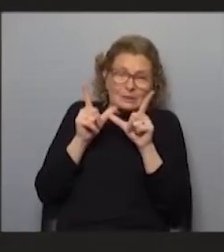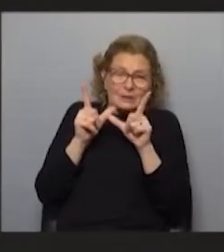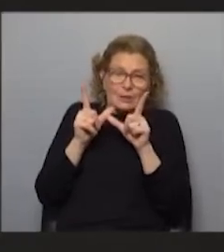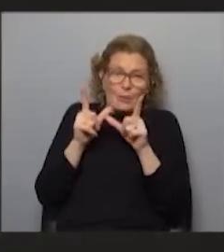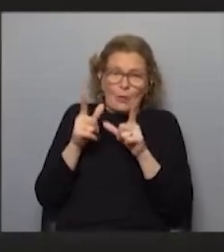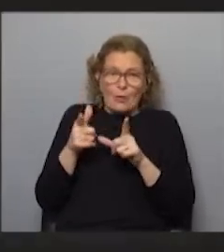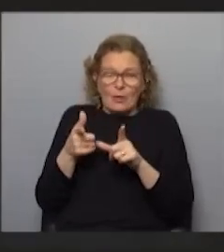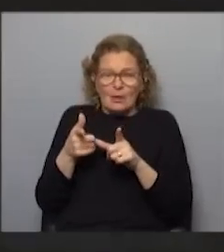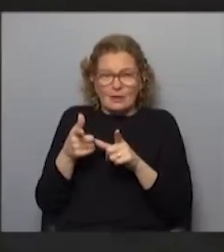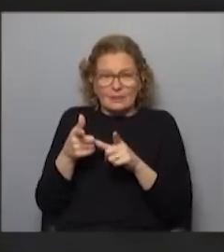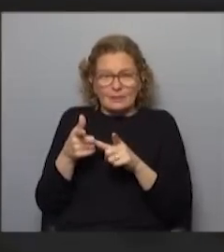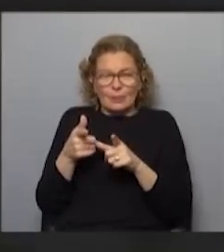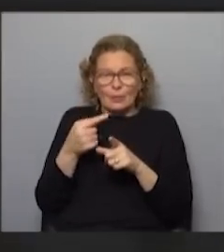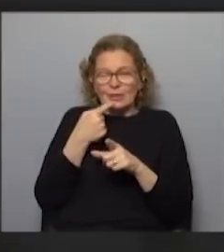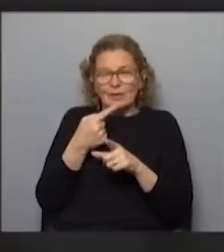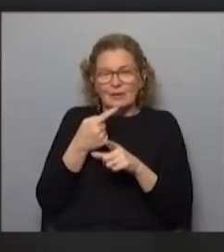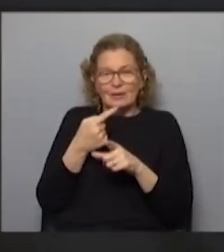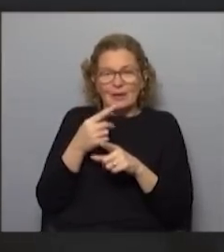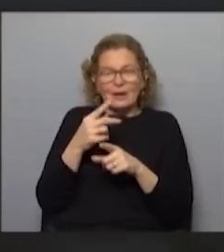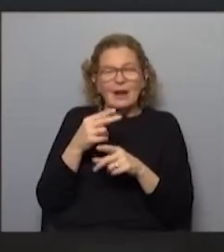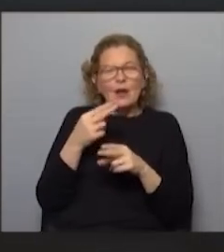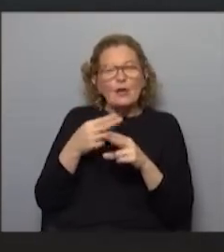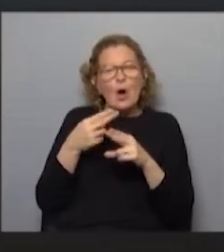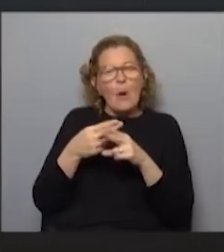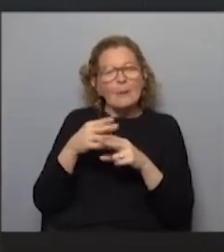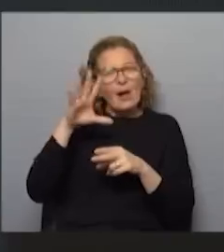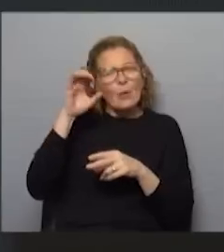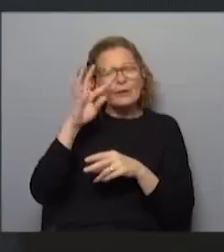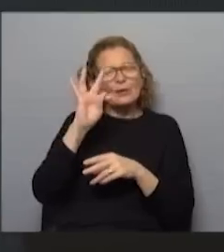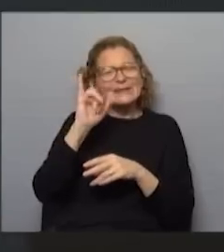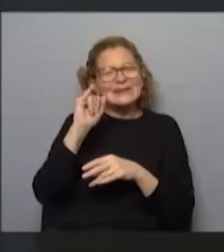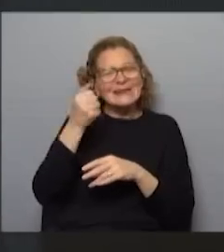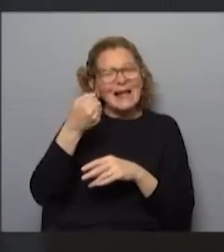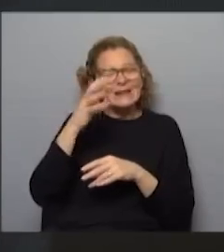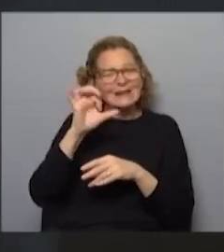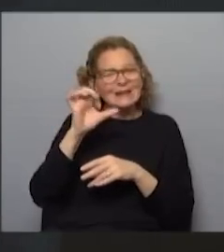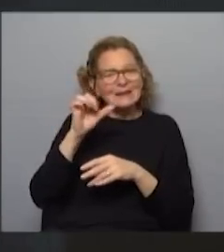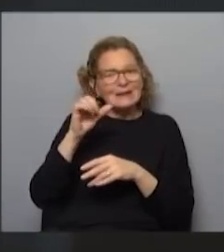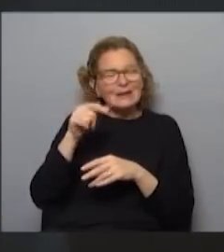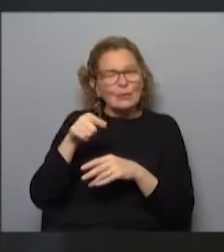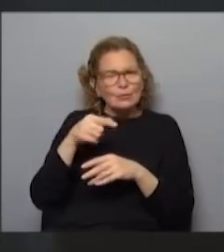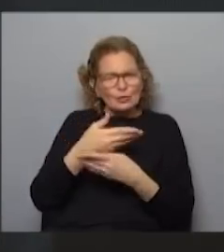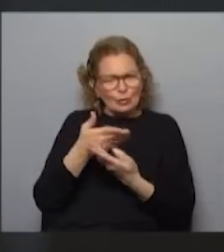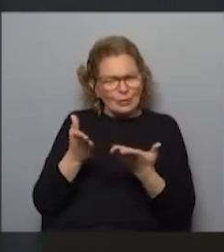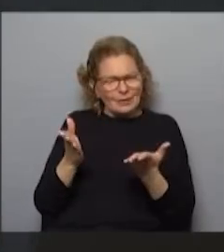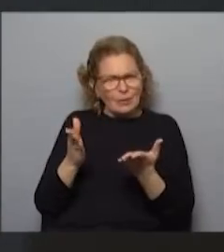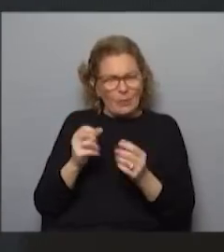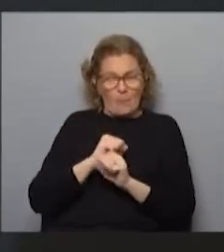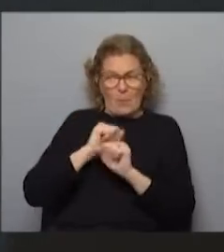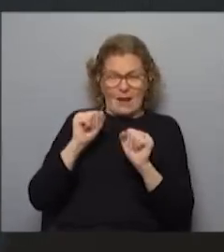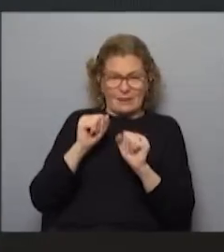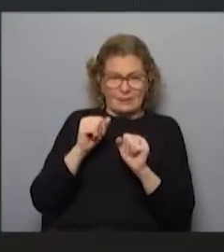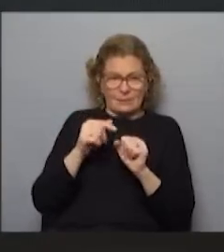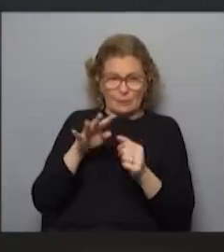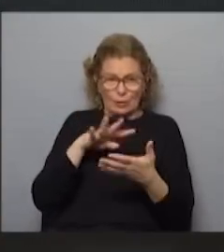emergencia que tuvo el denominado casorías se acuerdan O sea no porque yo cuando todo eso un poco está yo digo pero